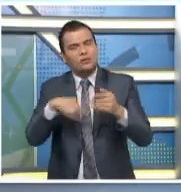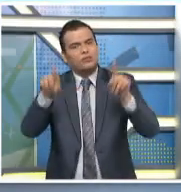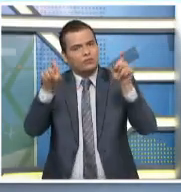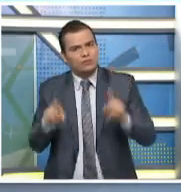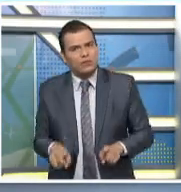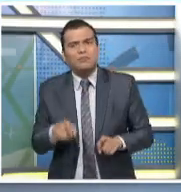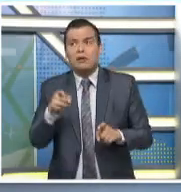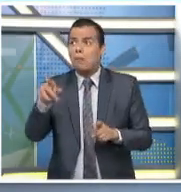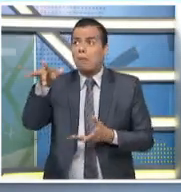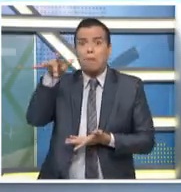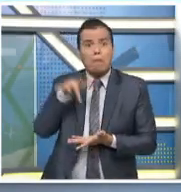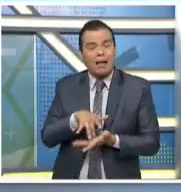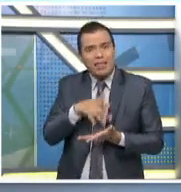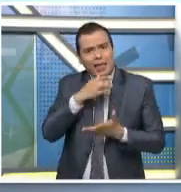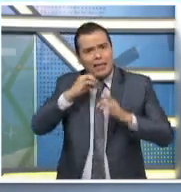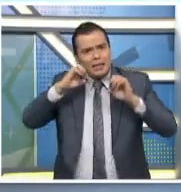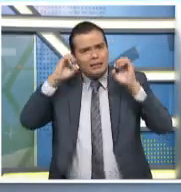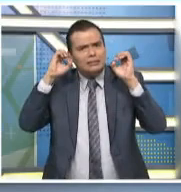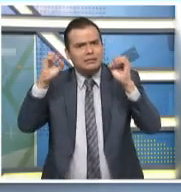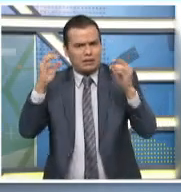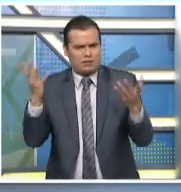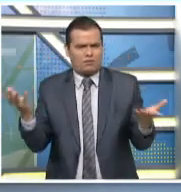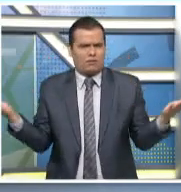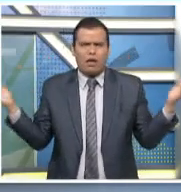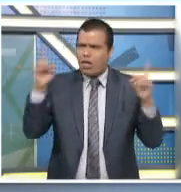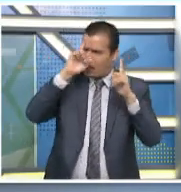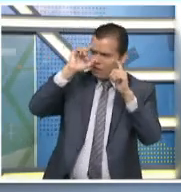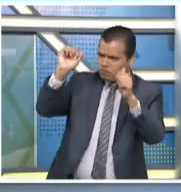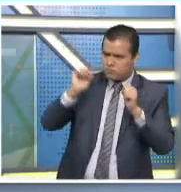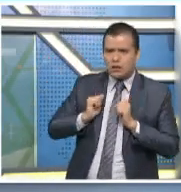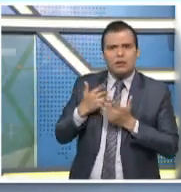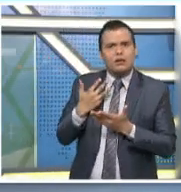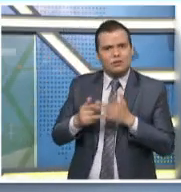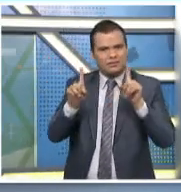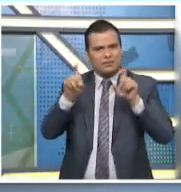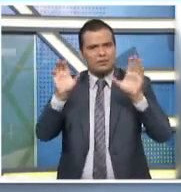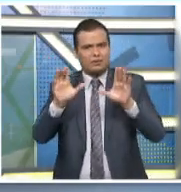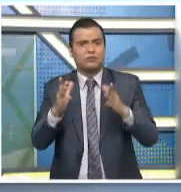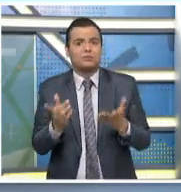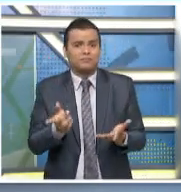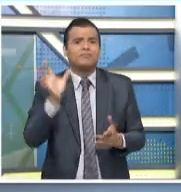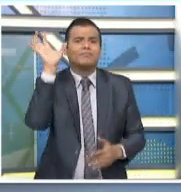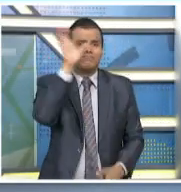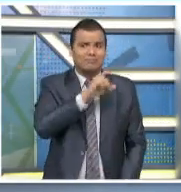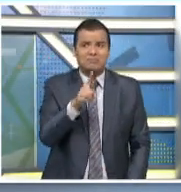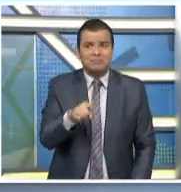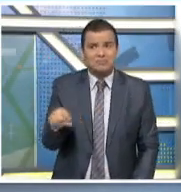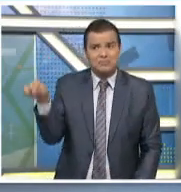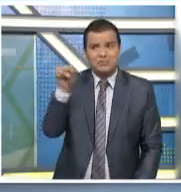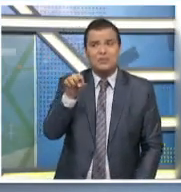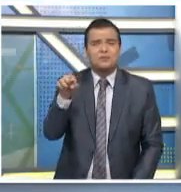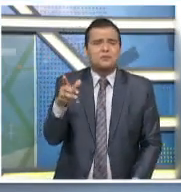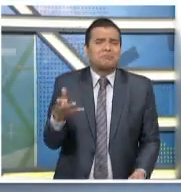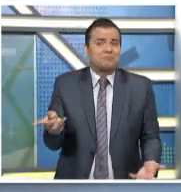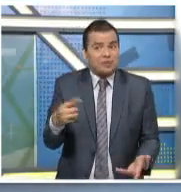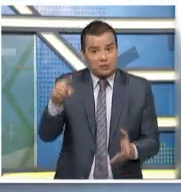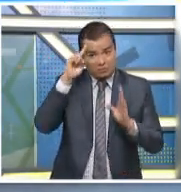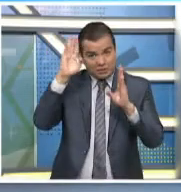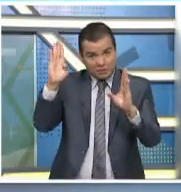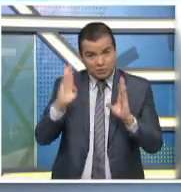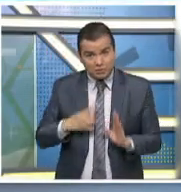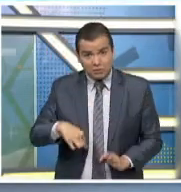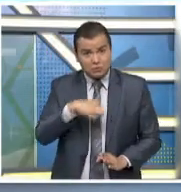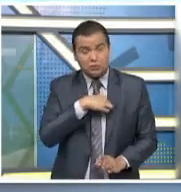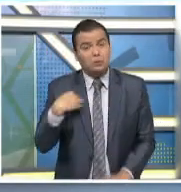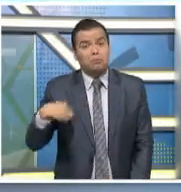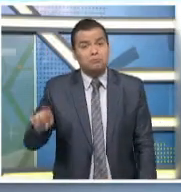tratar asuntos de la desprotección de la niñez caleña. Muchos concluyeron que eso refleja el nivel de preocupación